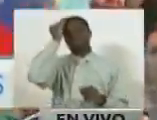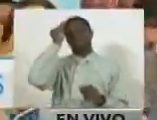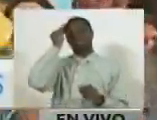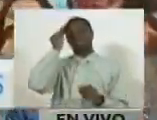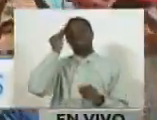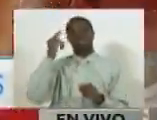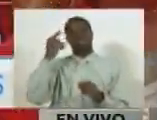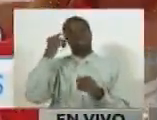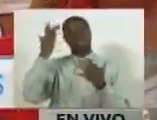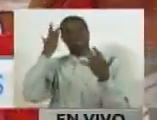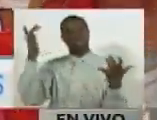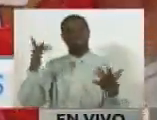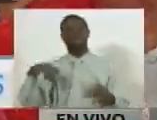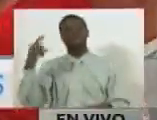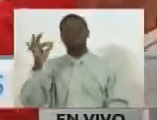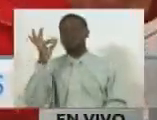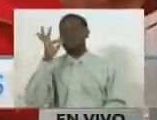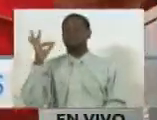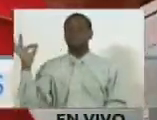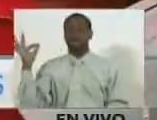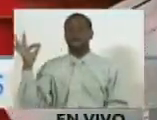de José Martí también.